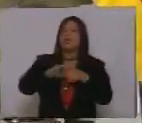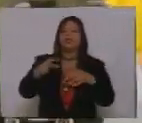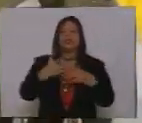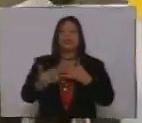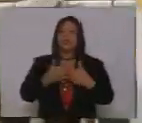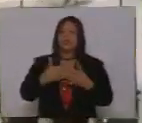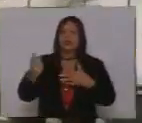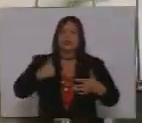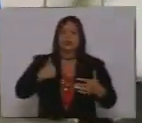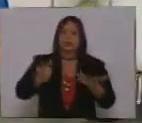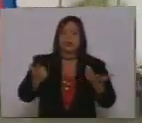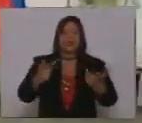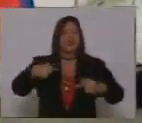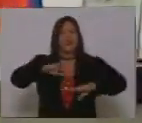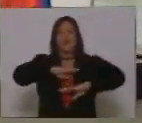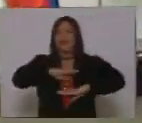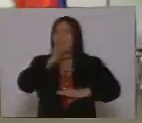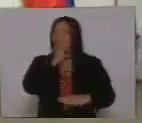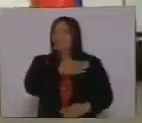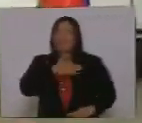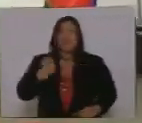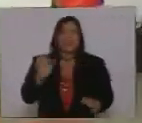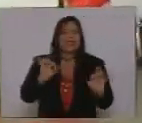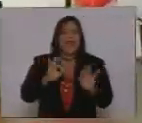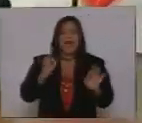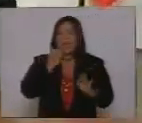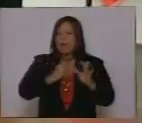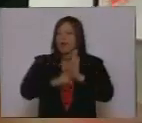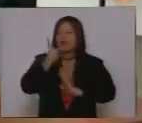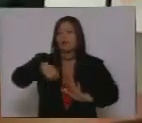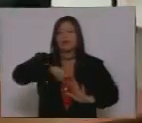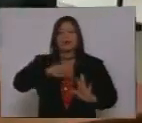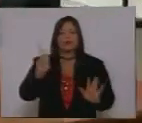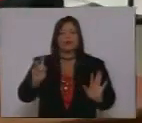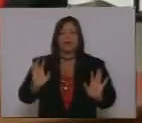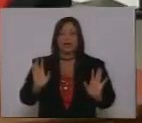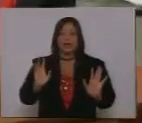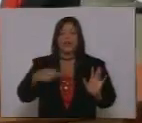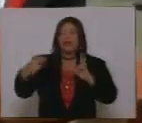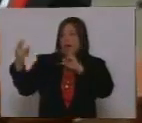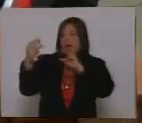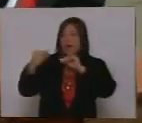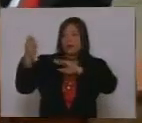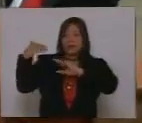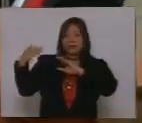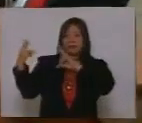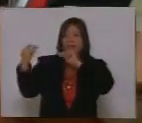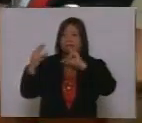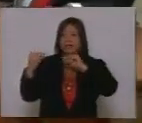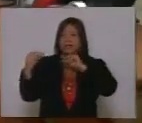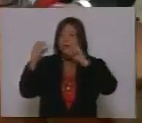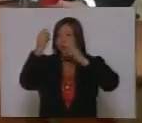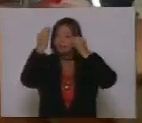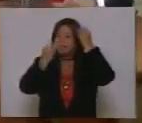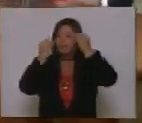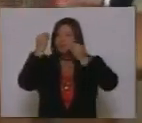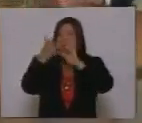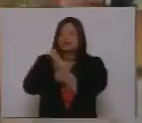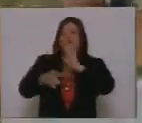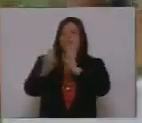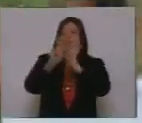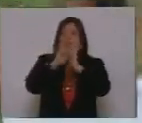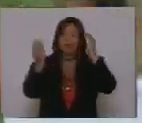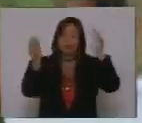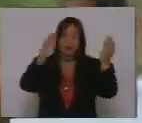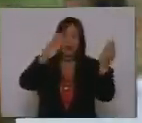no procuran el bienestar de nuestro pueblo. Y conversábamos en ese análisis del derecho